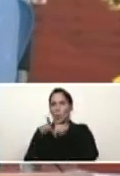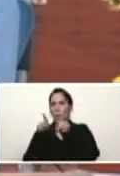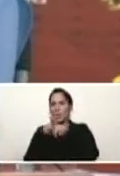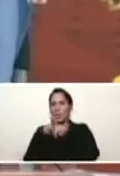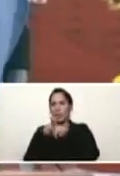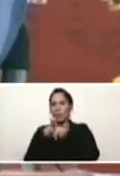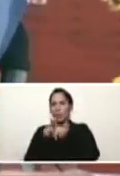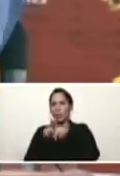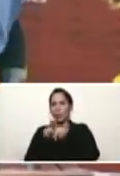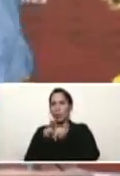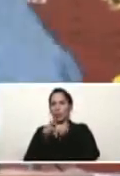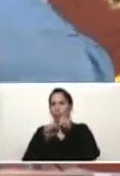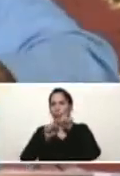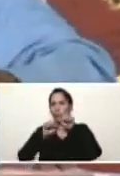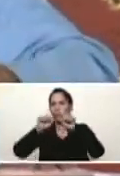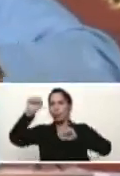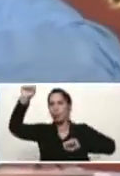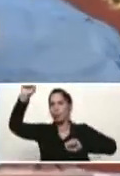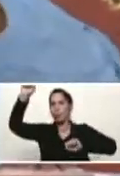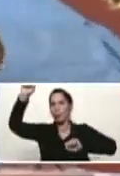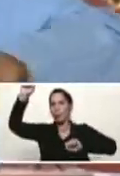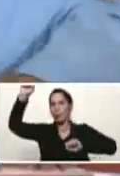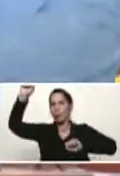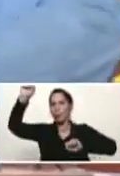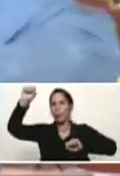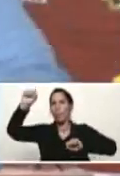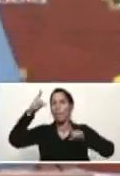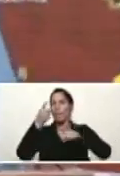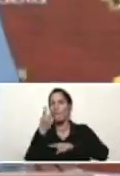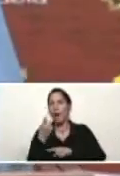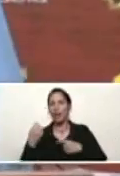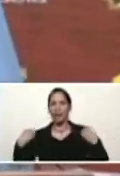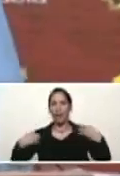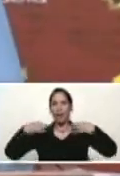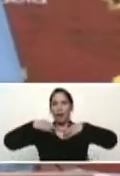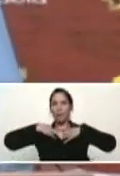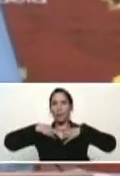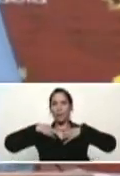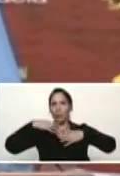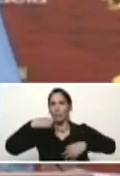esos lentes. Le falta la capa.